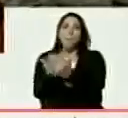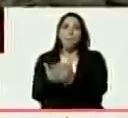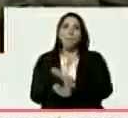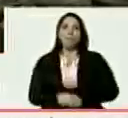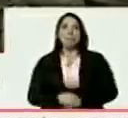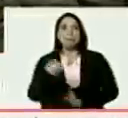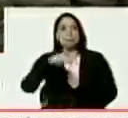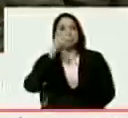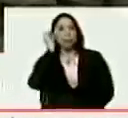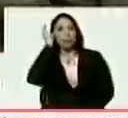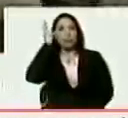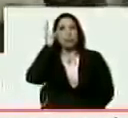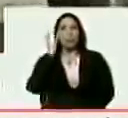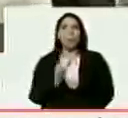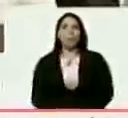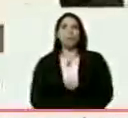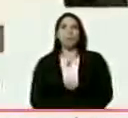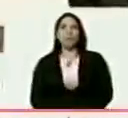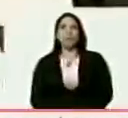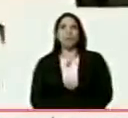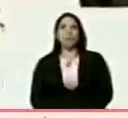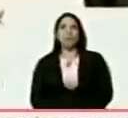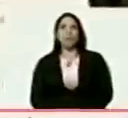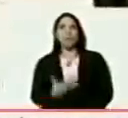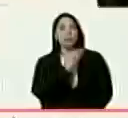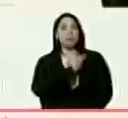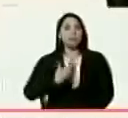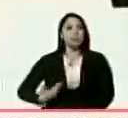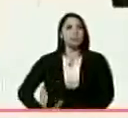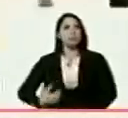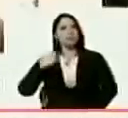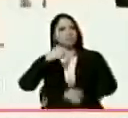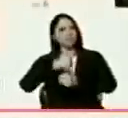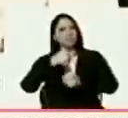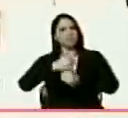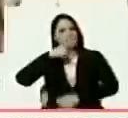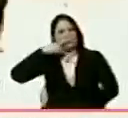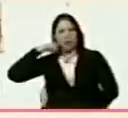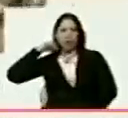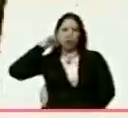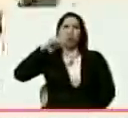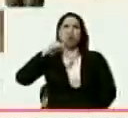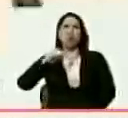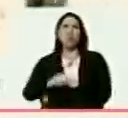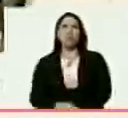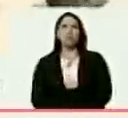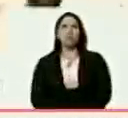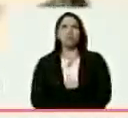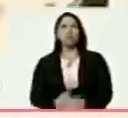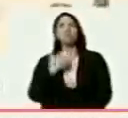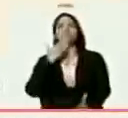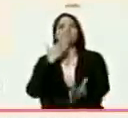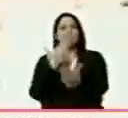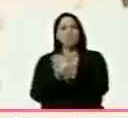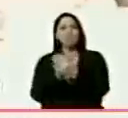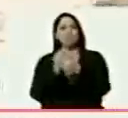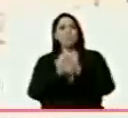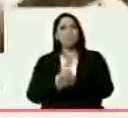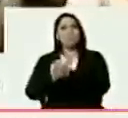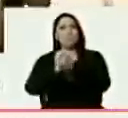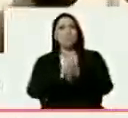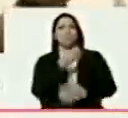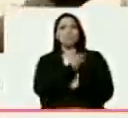esta iniciativa del presidente obrero Nicolás Maduro Moro. Gracias, compañero